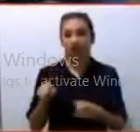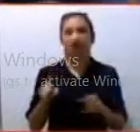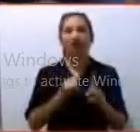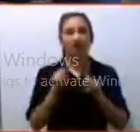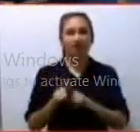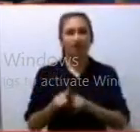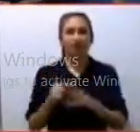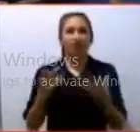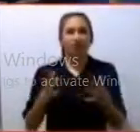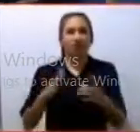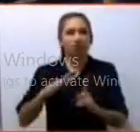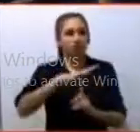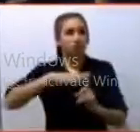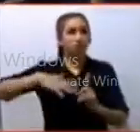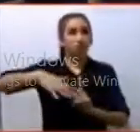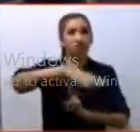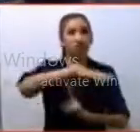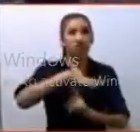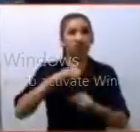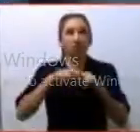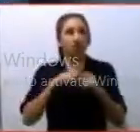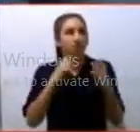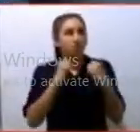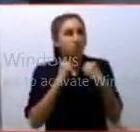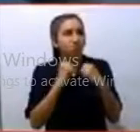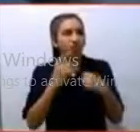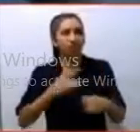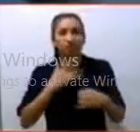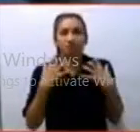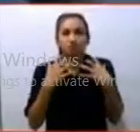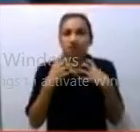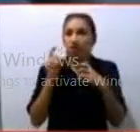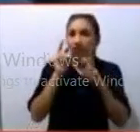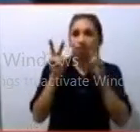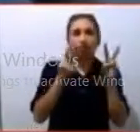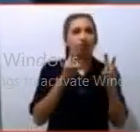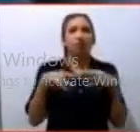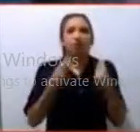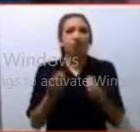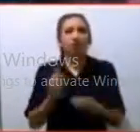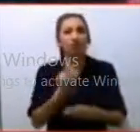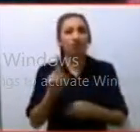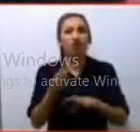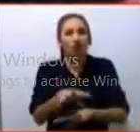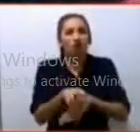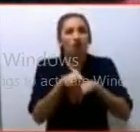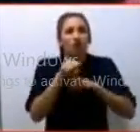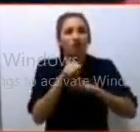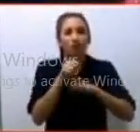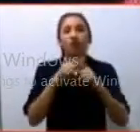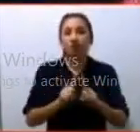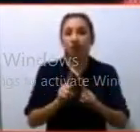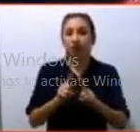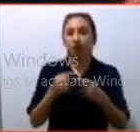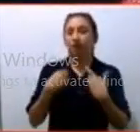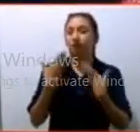también está en un entorno que quizás le asusta, le atemoriza porque no está acostumbrado. Sí. Pero desde aquí,